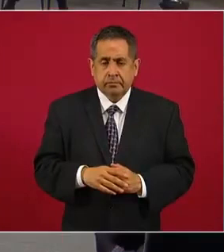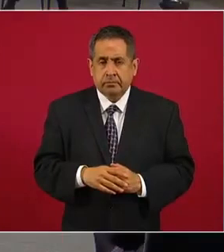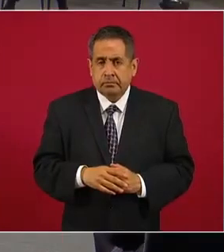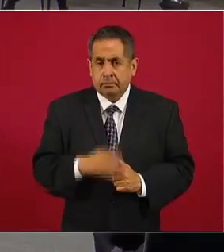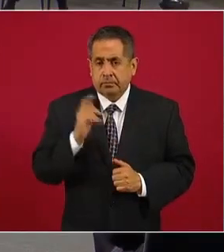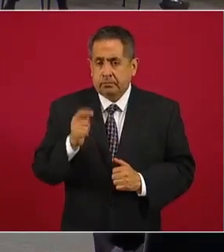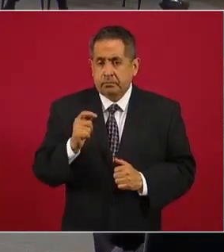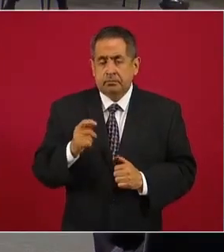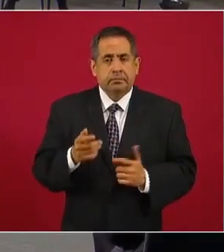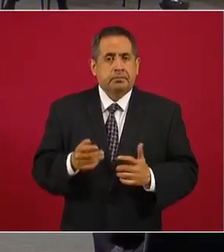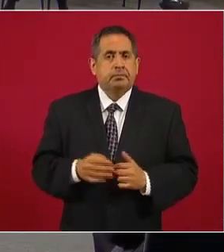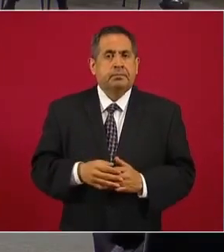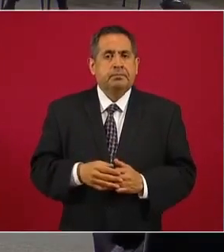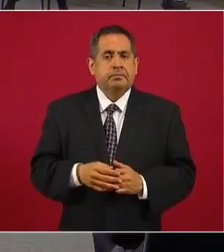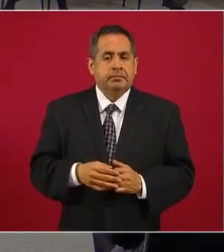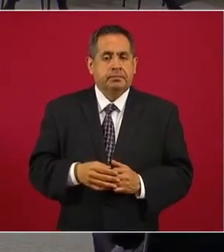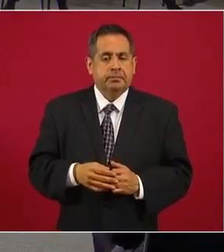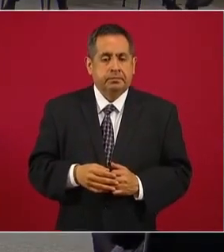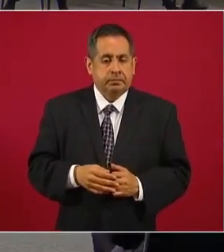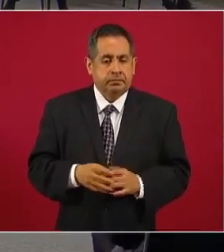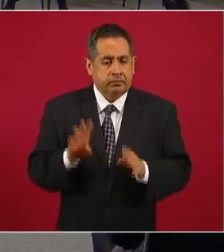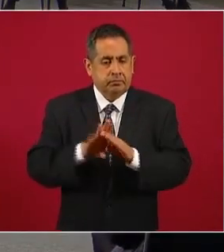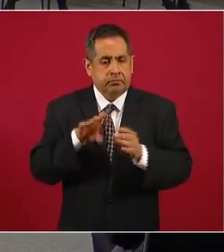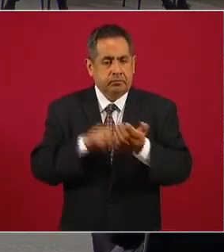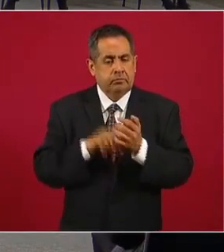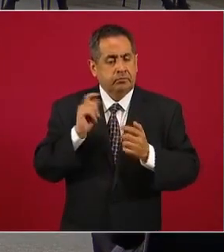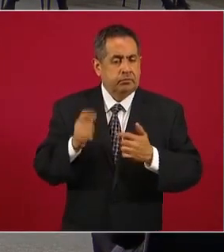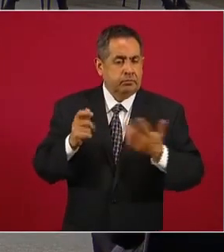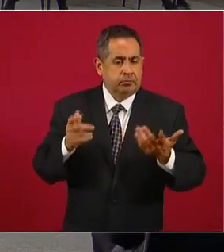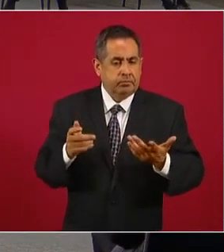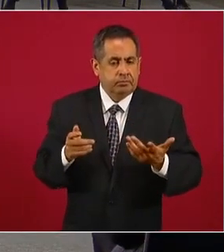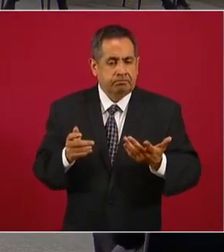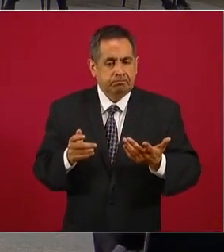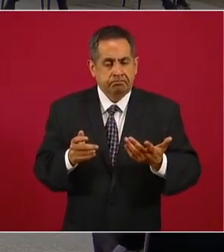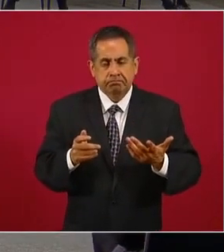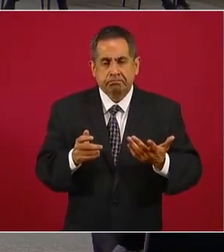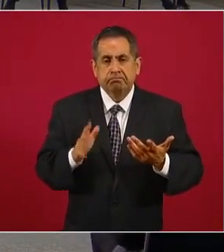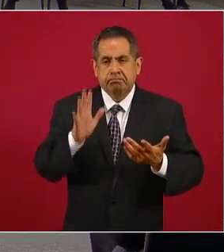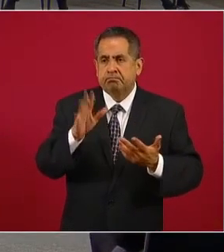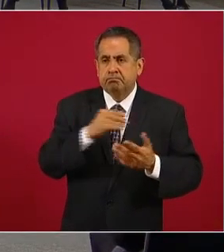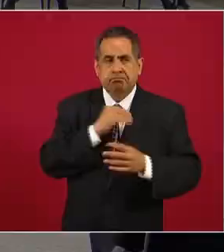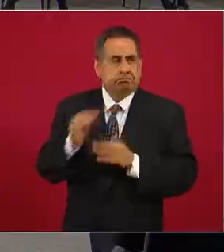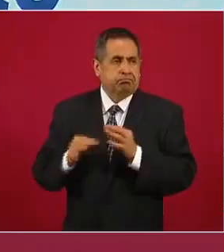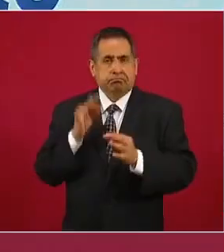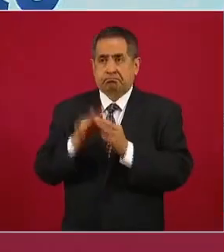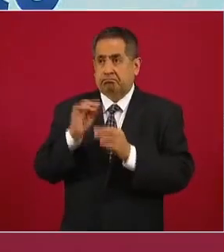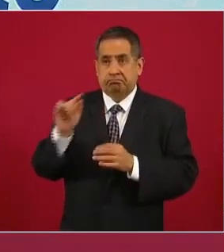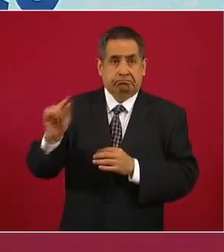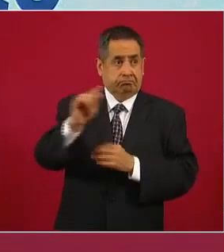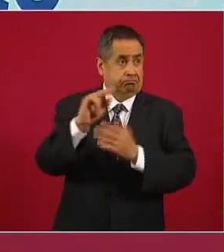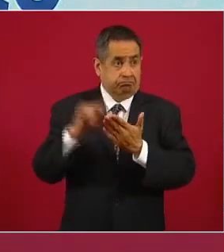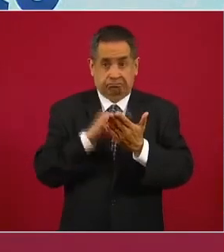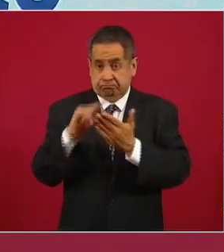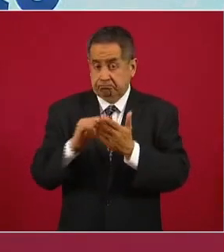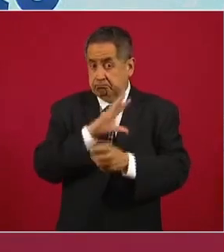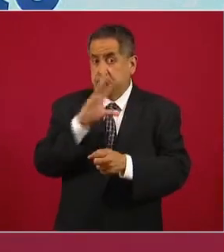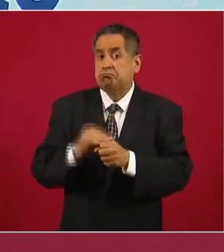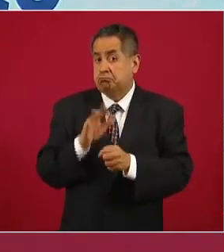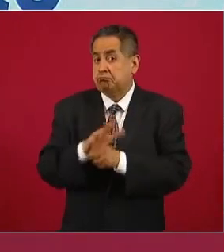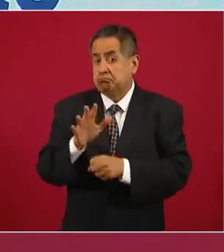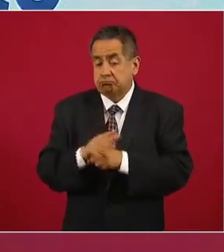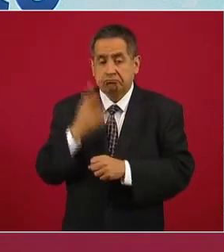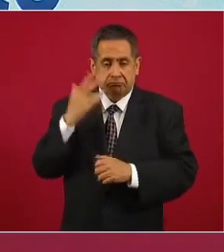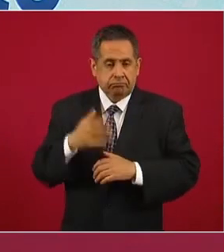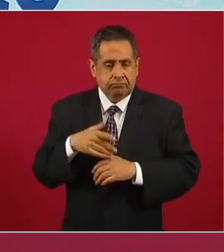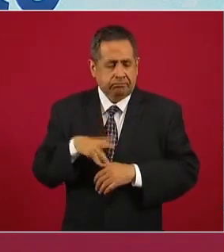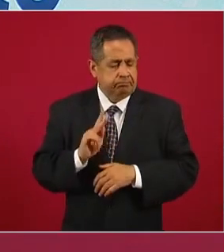y que al parecer ya están cumpliendo, pero